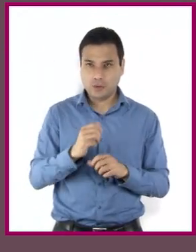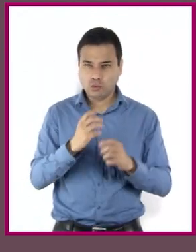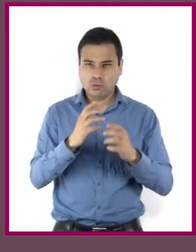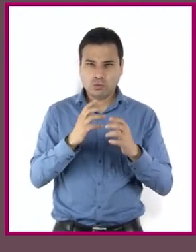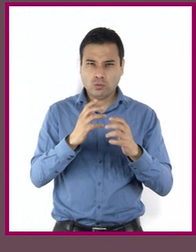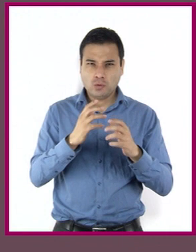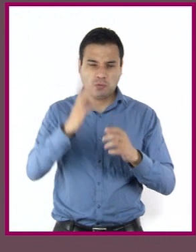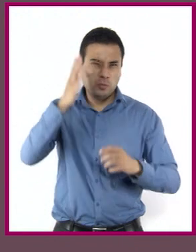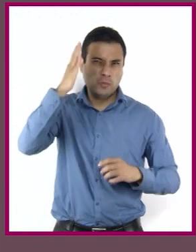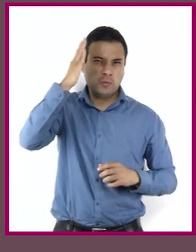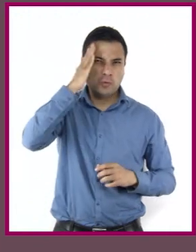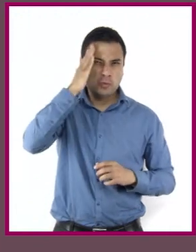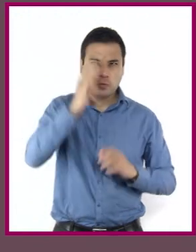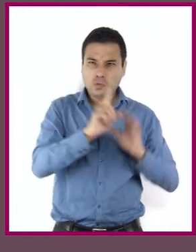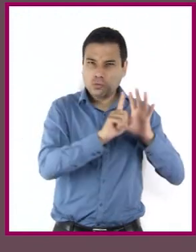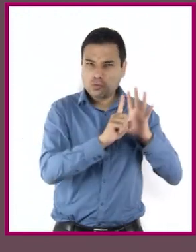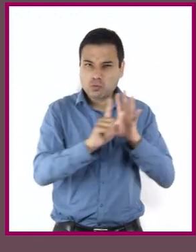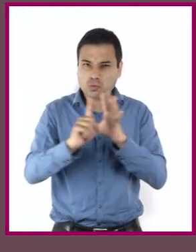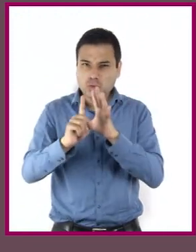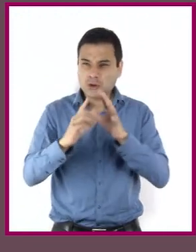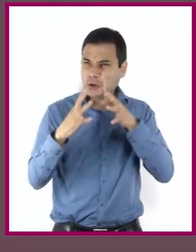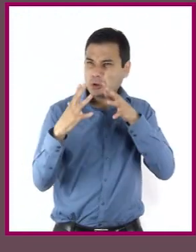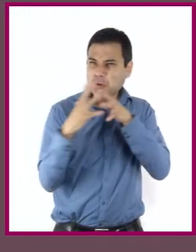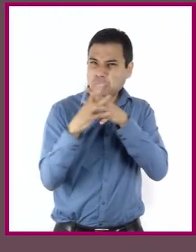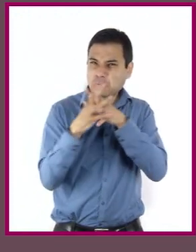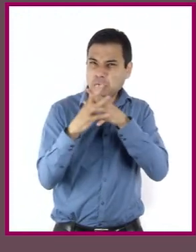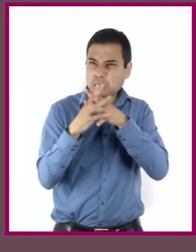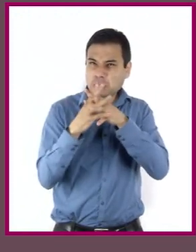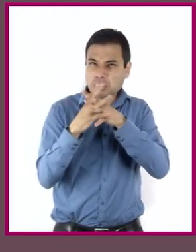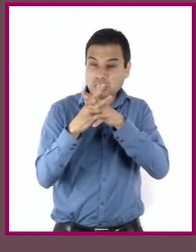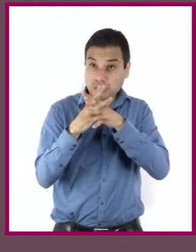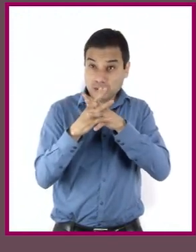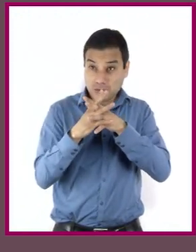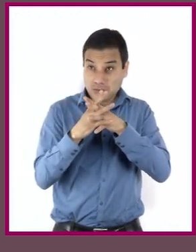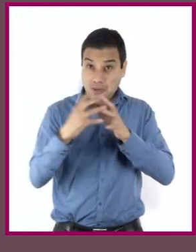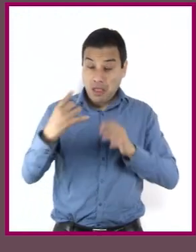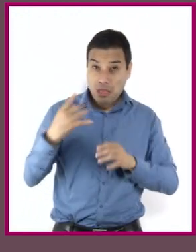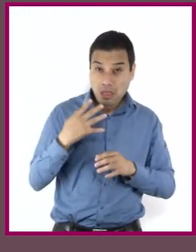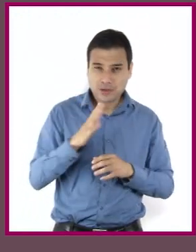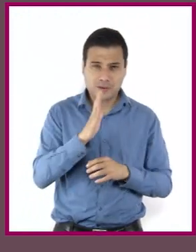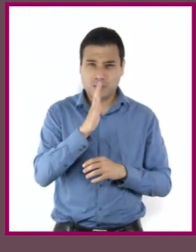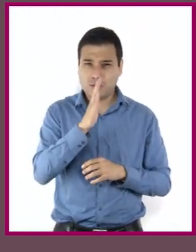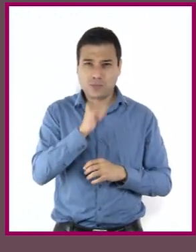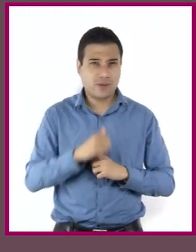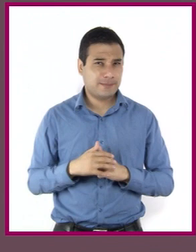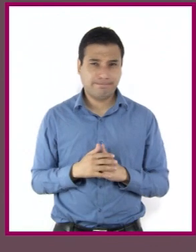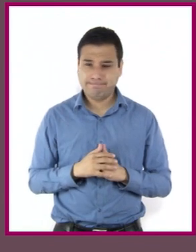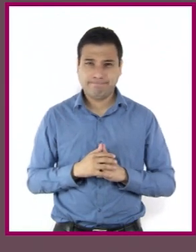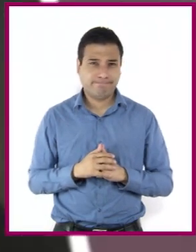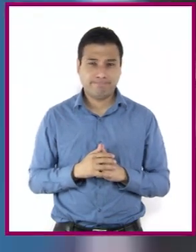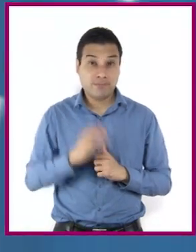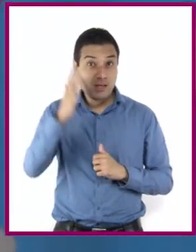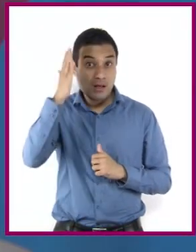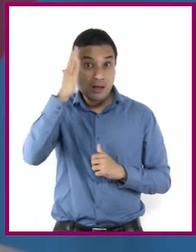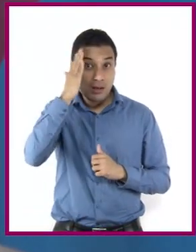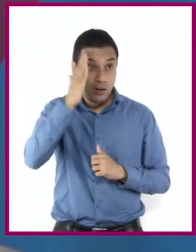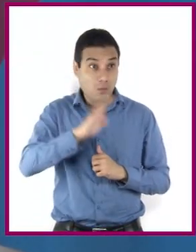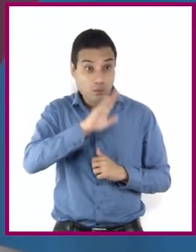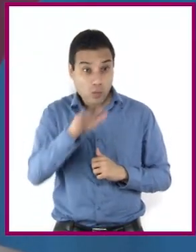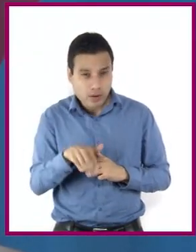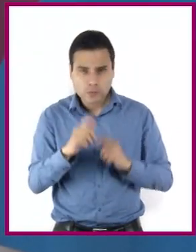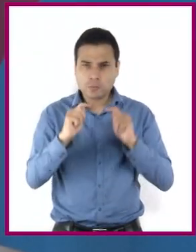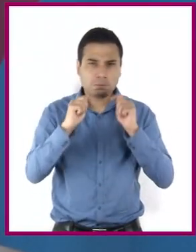un espíritu libertador que sería imposible de apagar, incluso tras la muerte de estos caudillos, entre